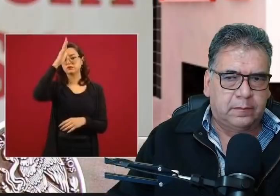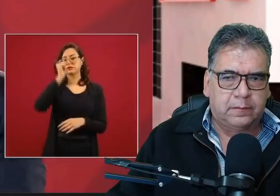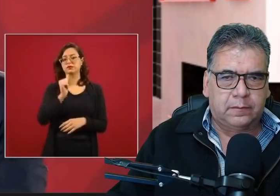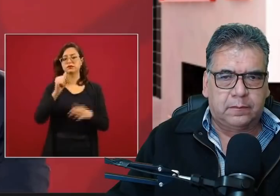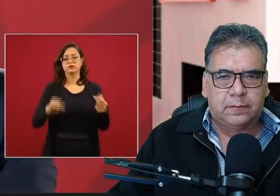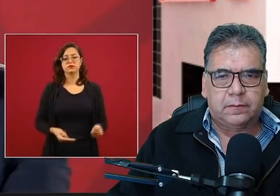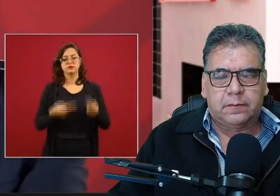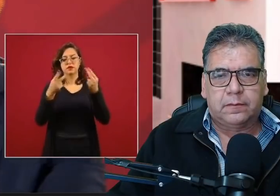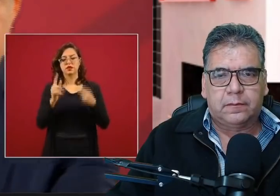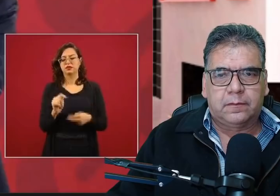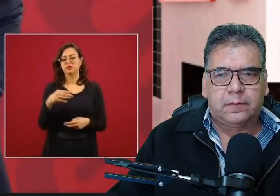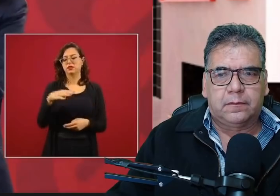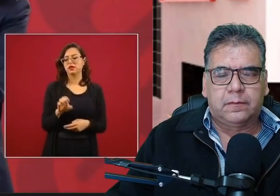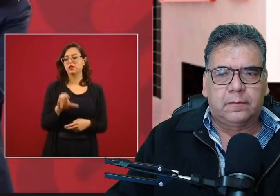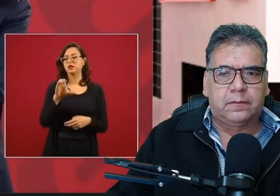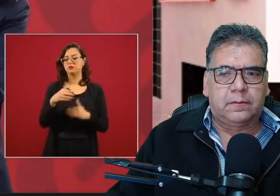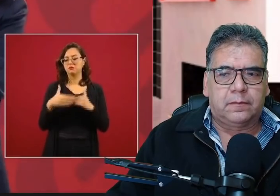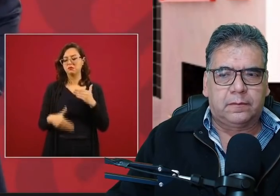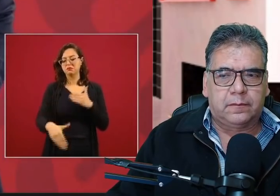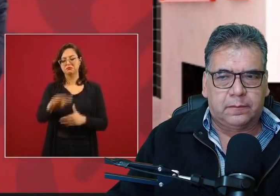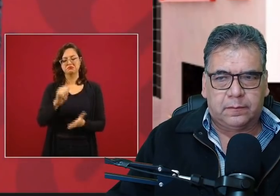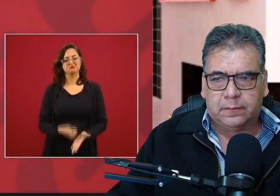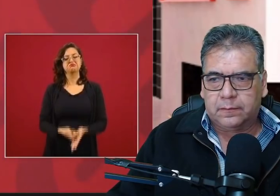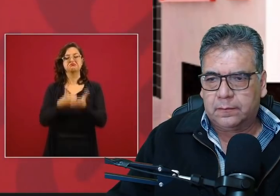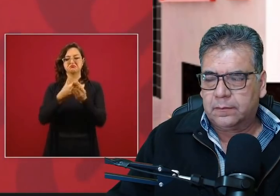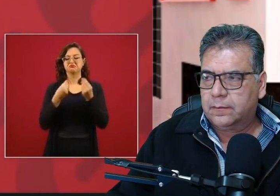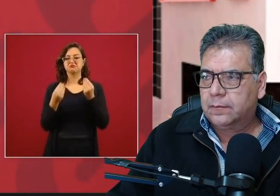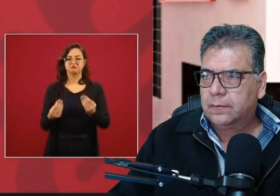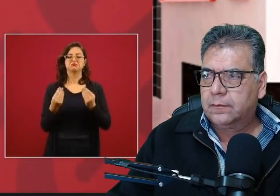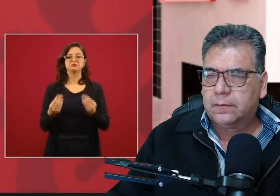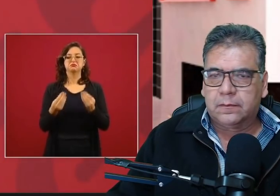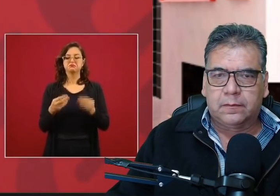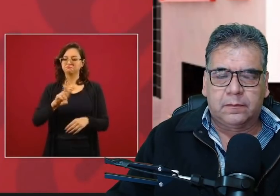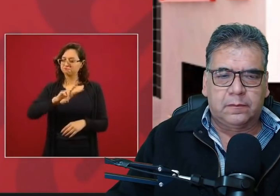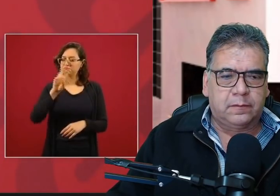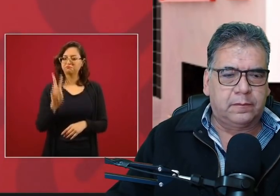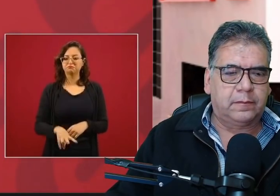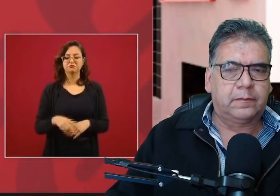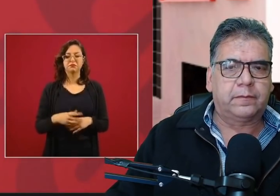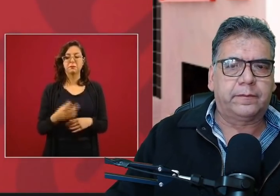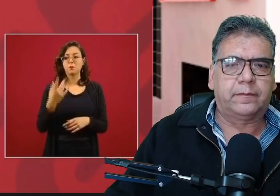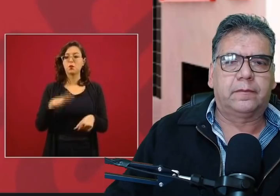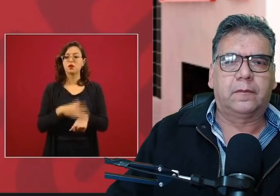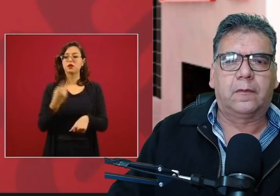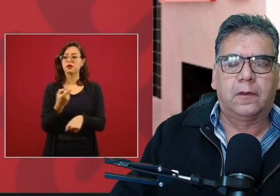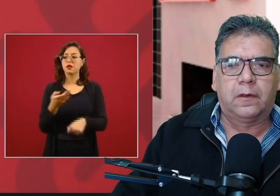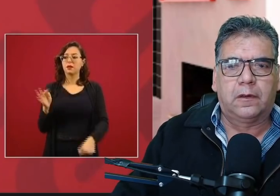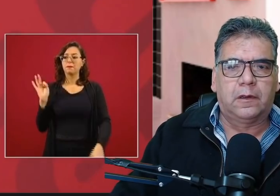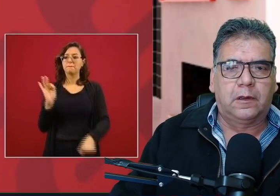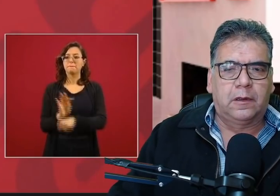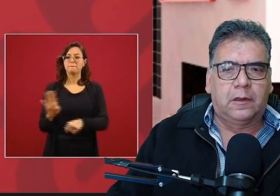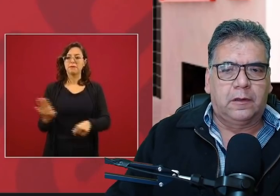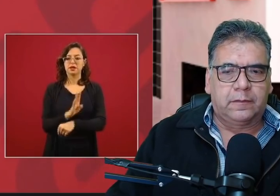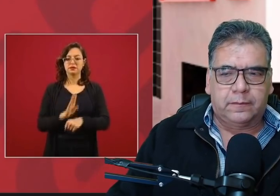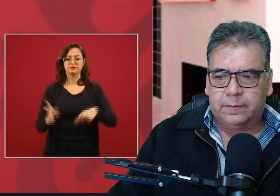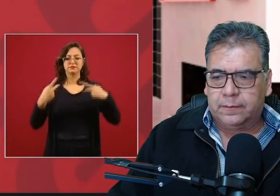comercial con Canadá, con Estados Unidos. Pues a trabajadores y a empresarios y a